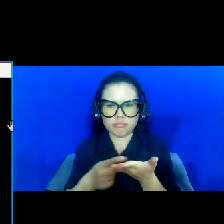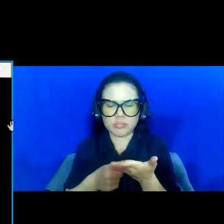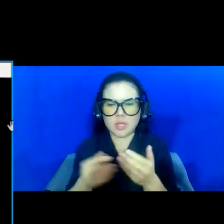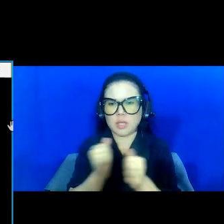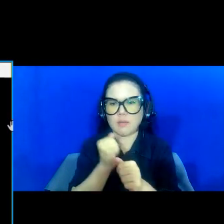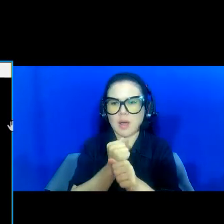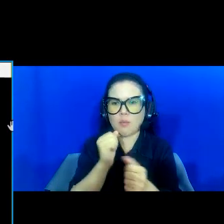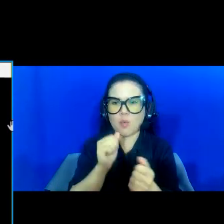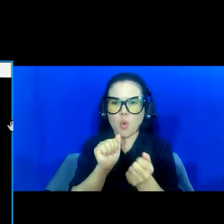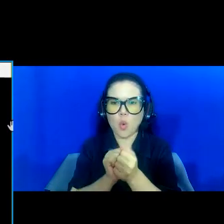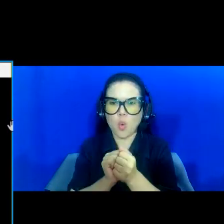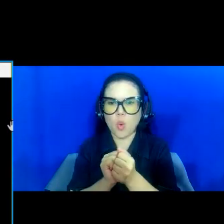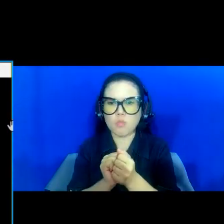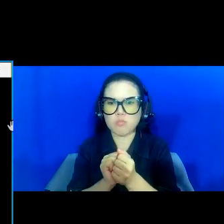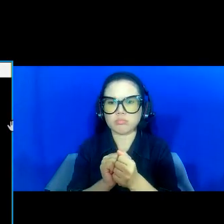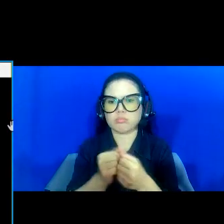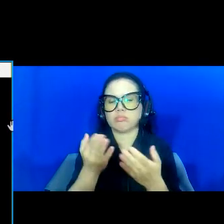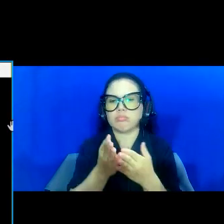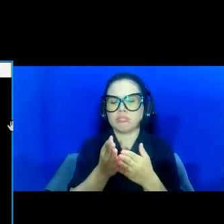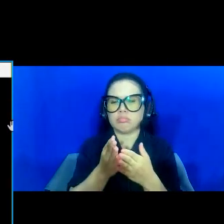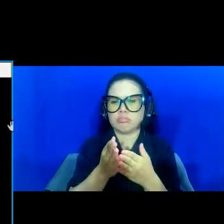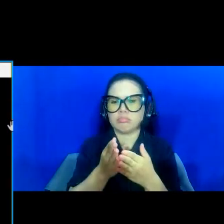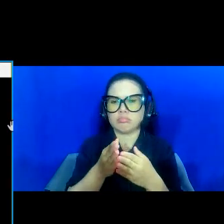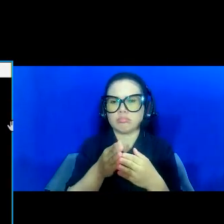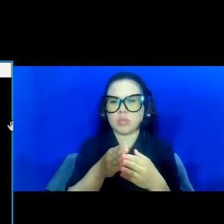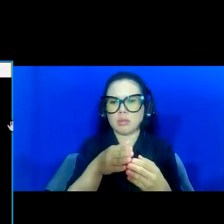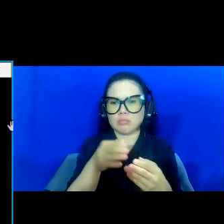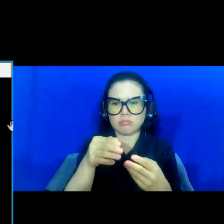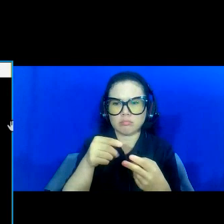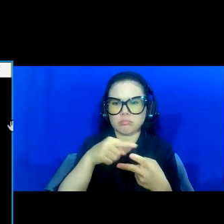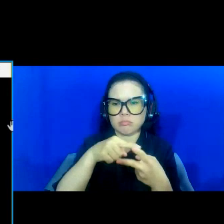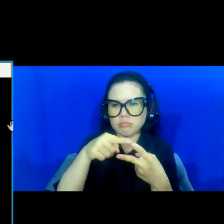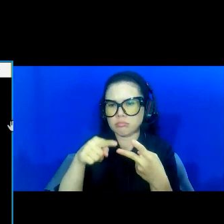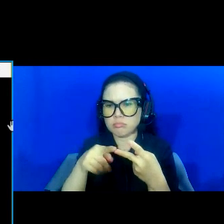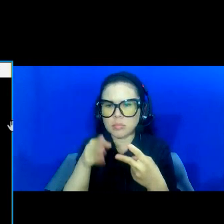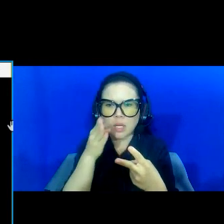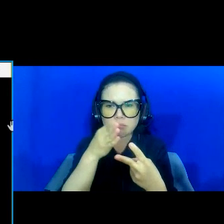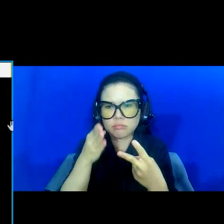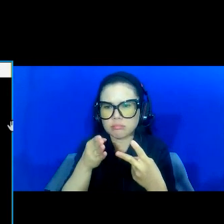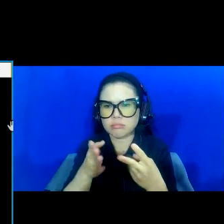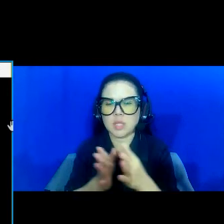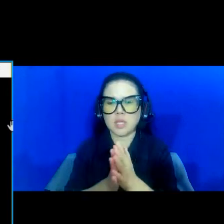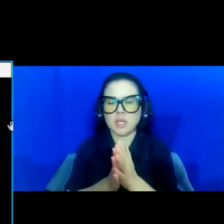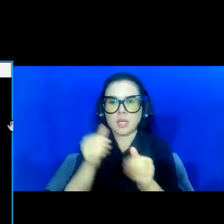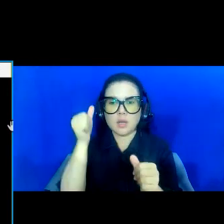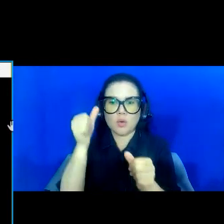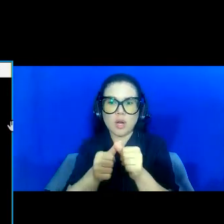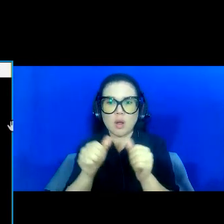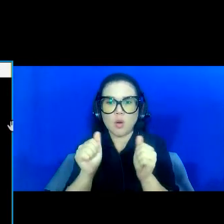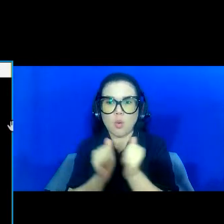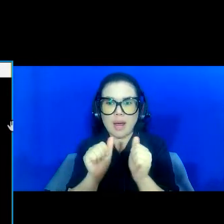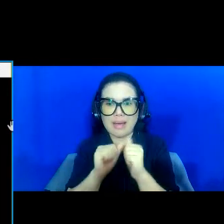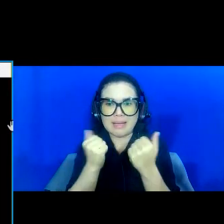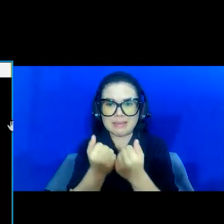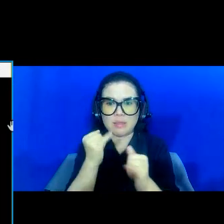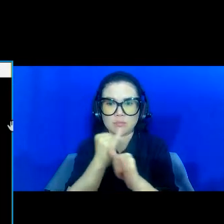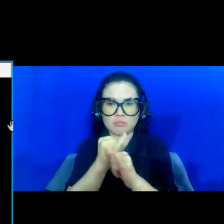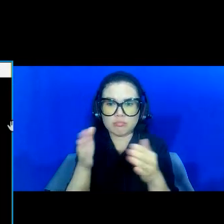específicos. En esta, cabe recalcar que en las reuniones con las agencias y las entidades, el componente B fue la que